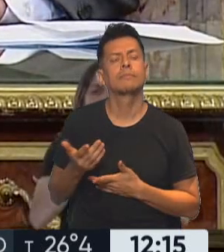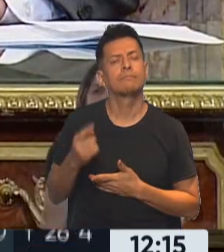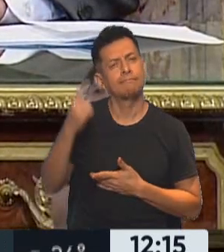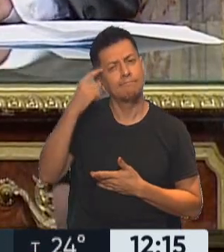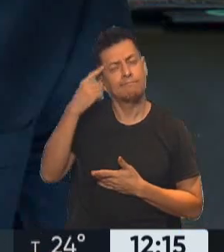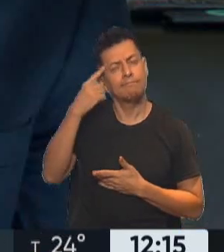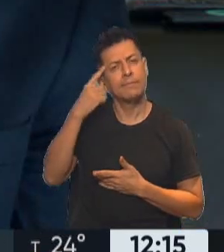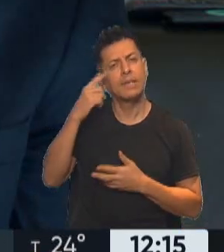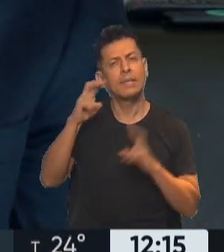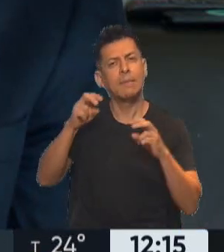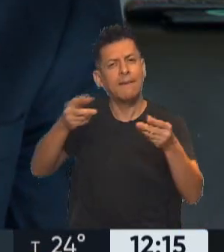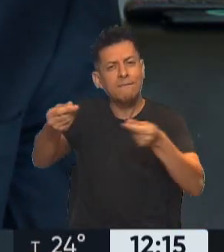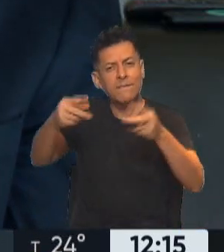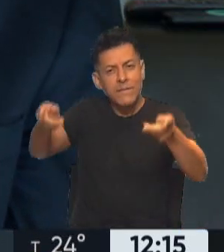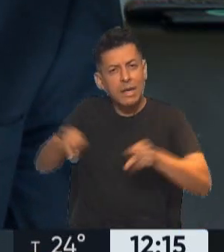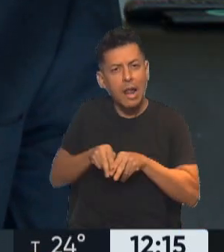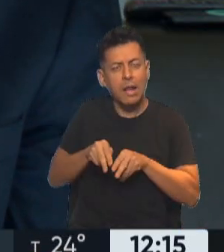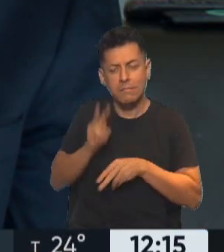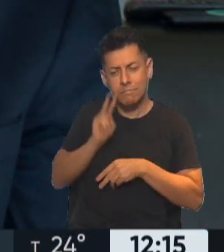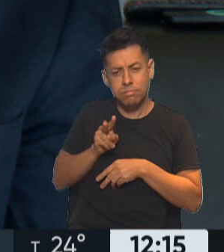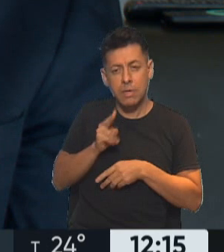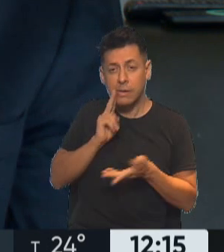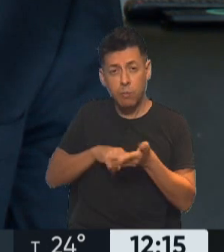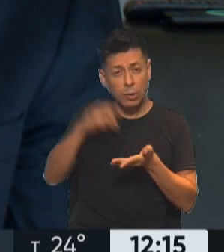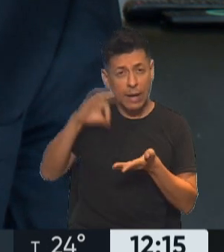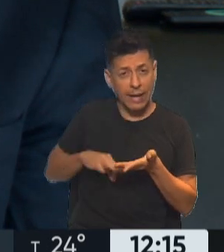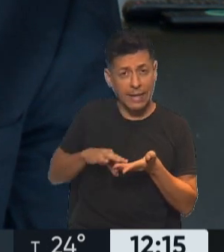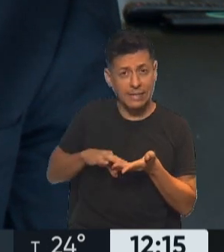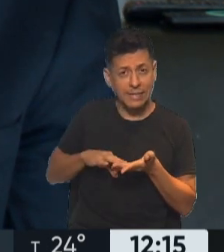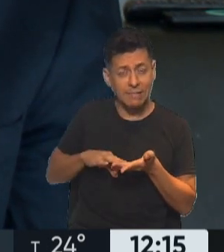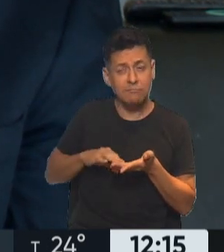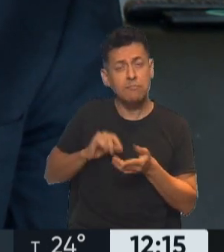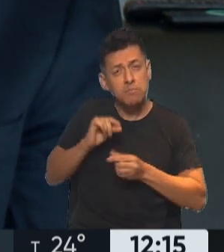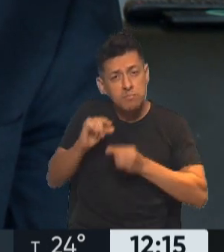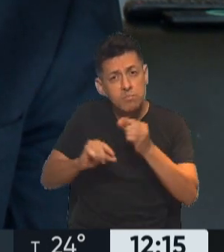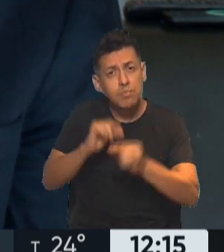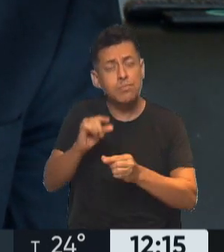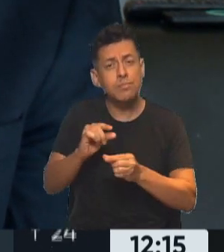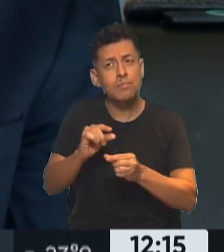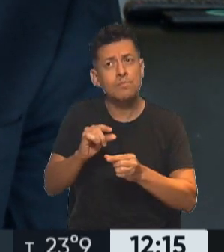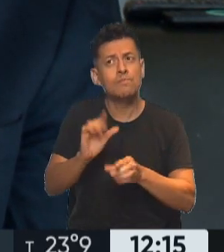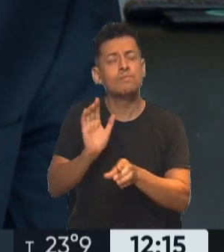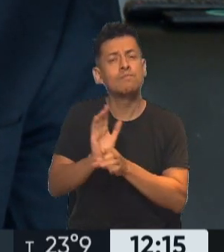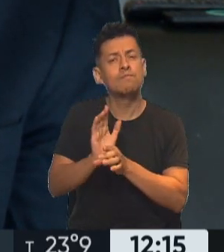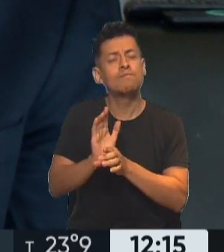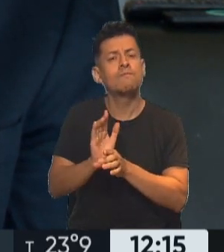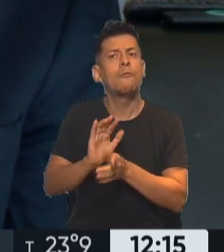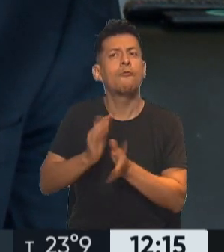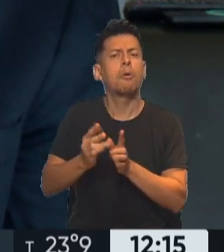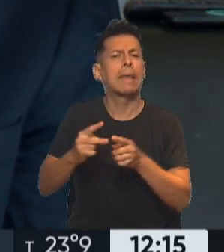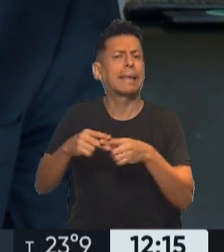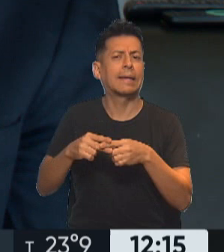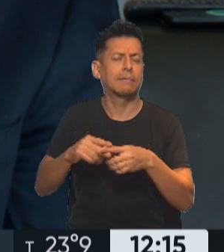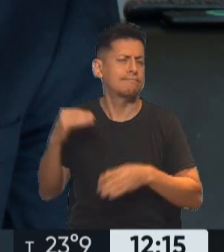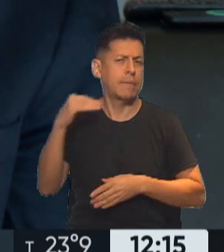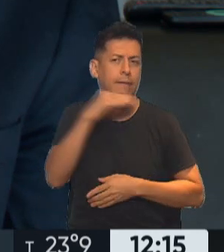razonabilidad fiscal, un impuesto a las ganancias de tasa progresiva es de una factura técnica impecable, es